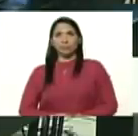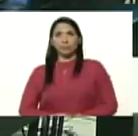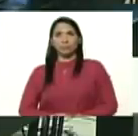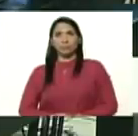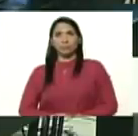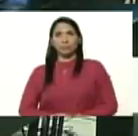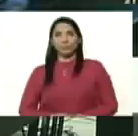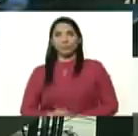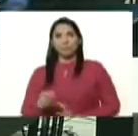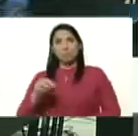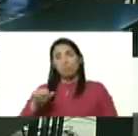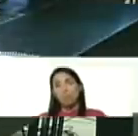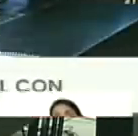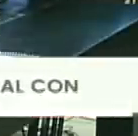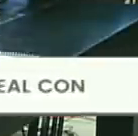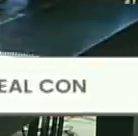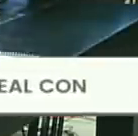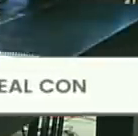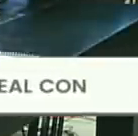Martín.